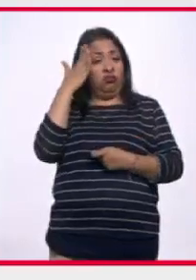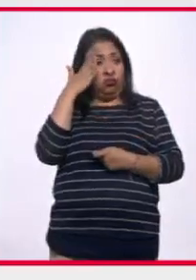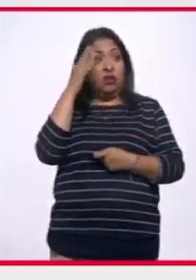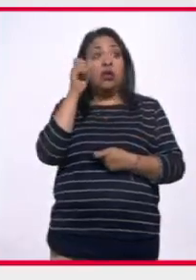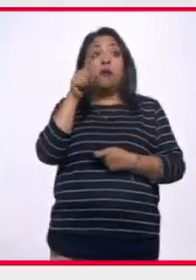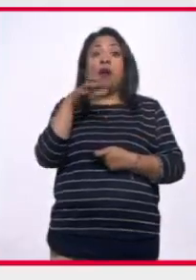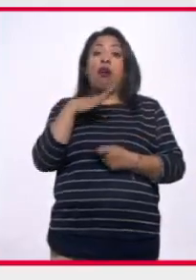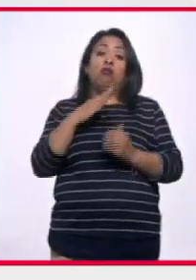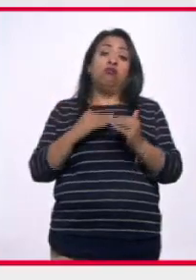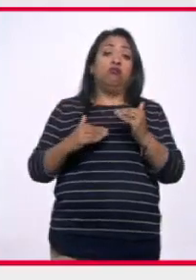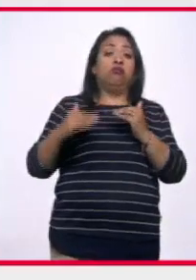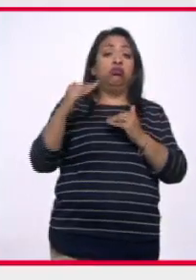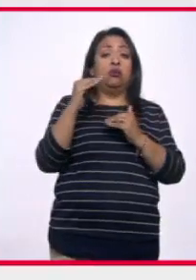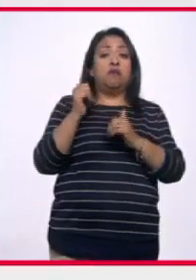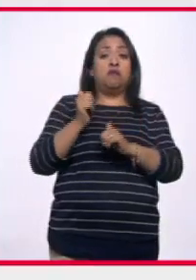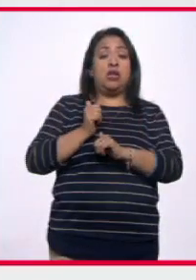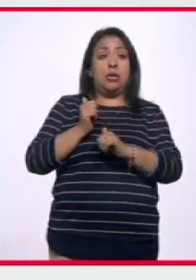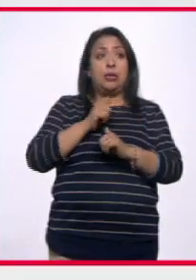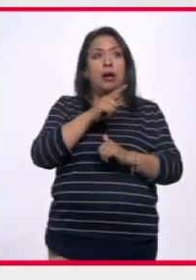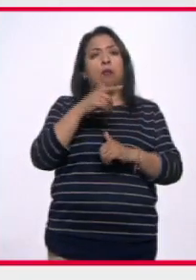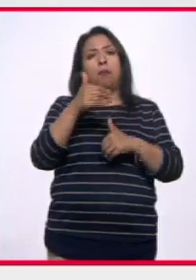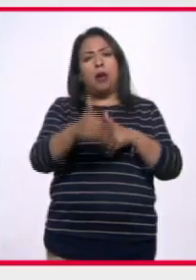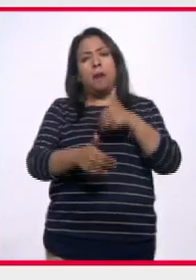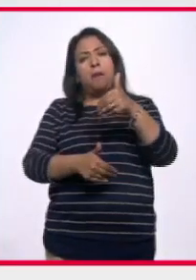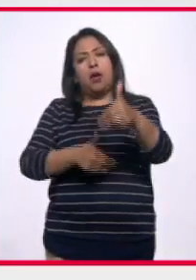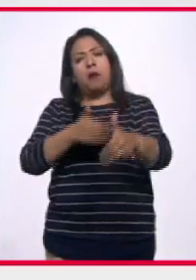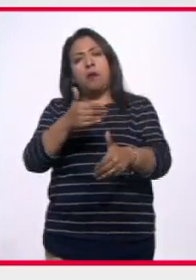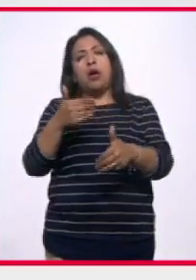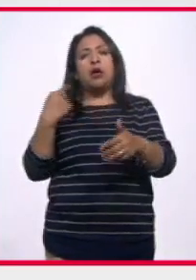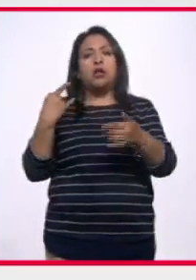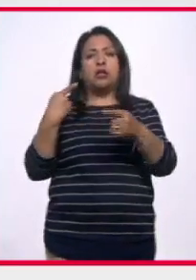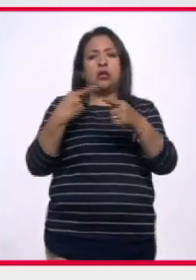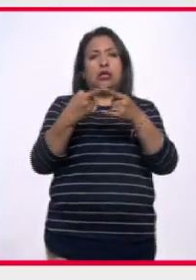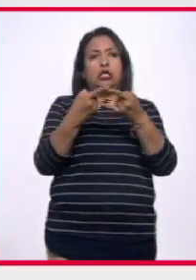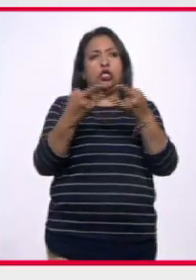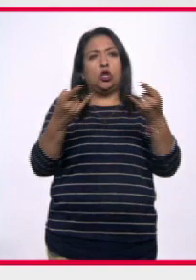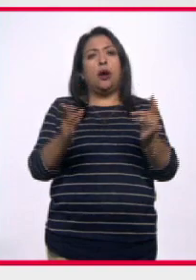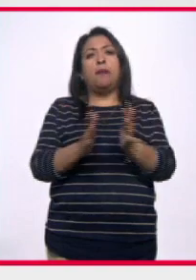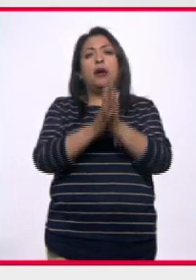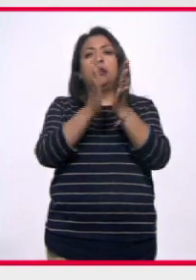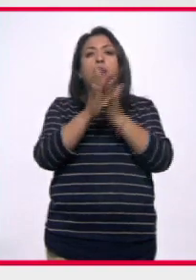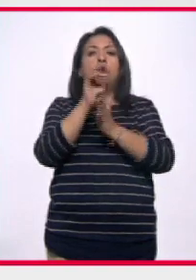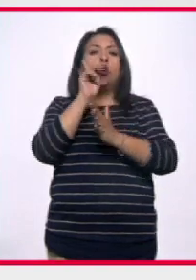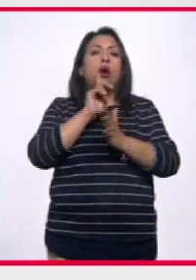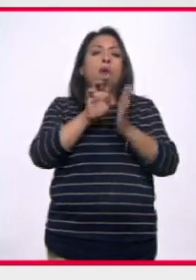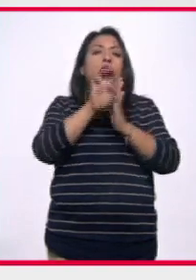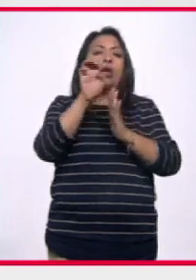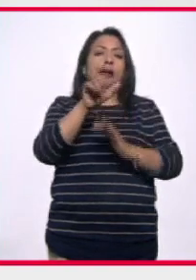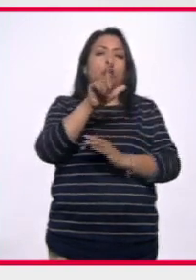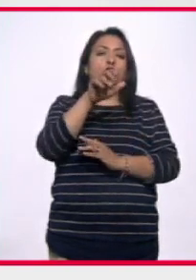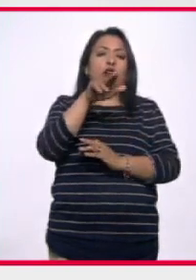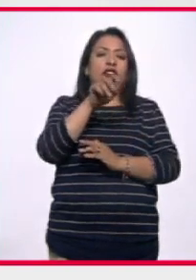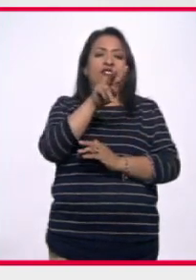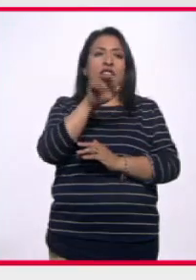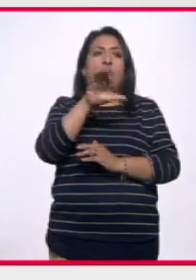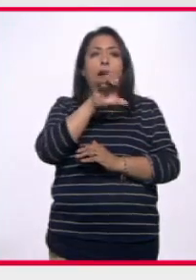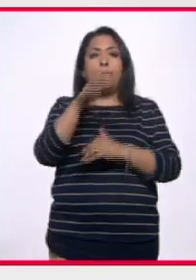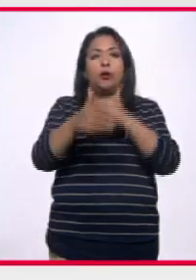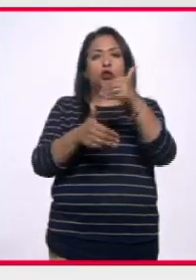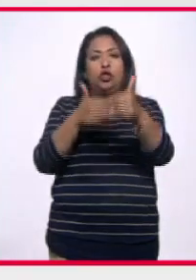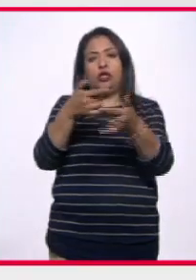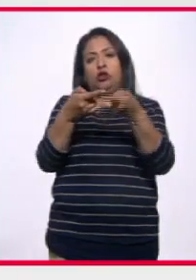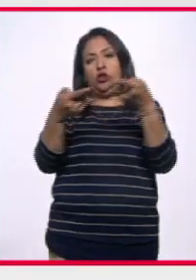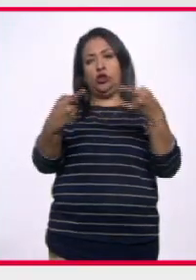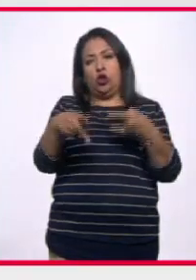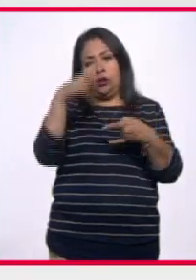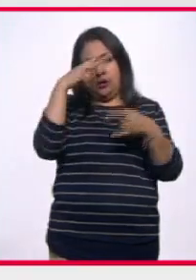grados militares paulatinamente a lo largo de la historia la participación de mujeres como leona vicario en los procesos históricos de